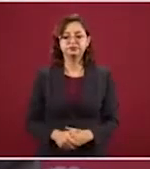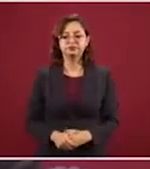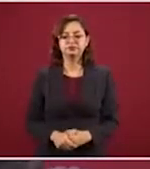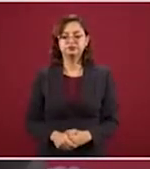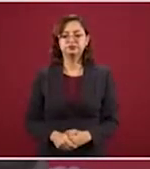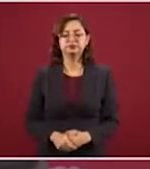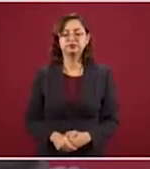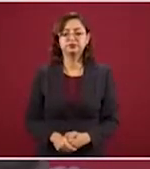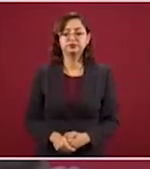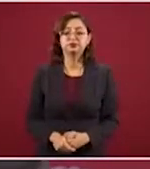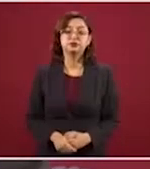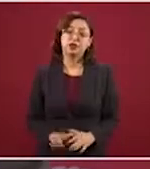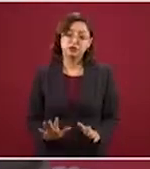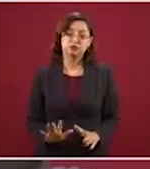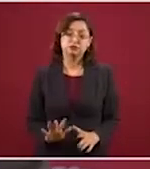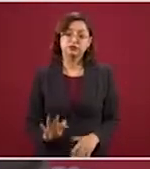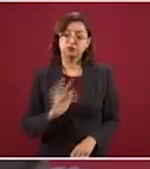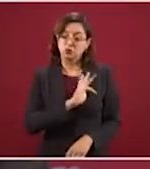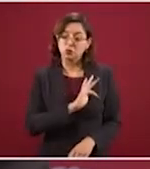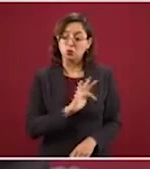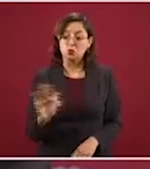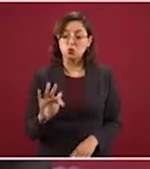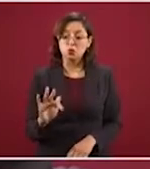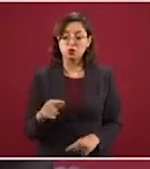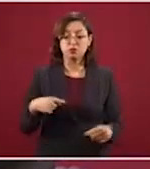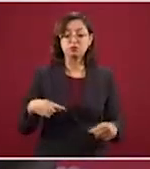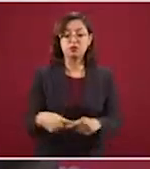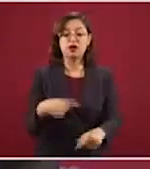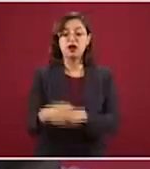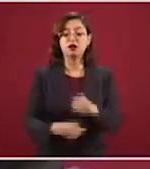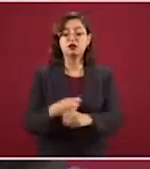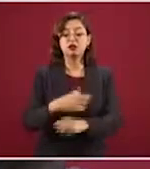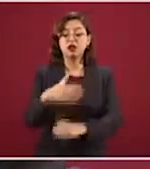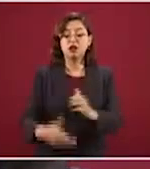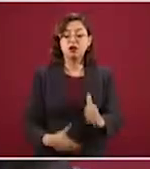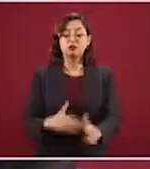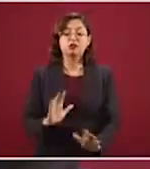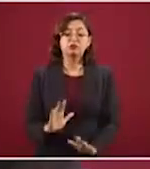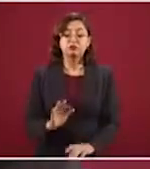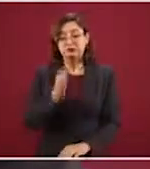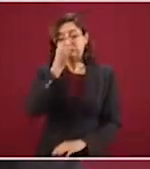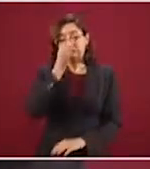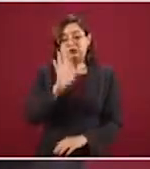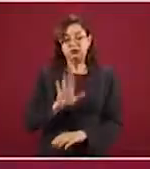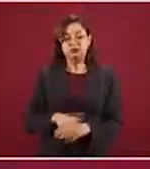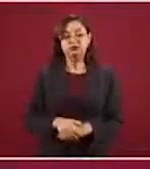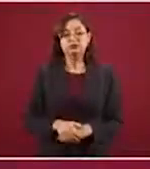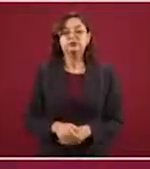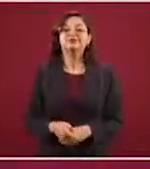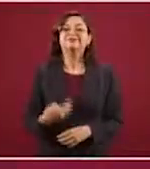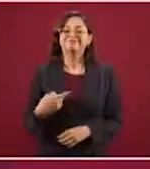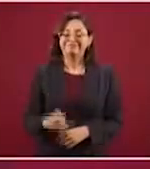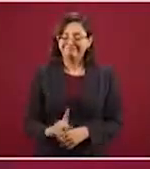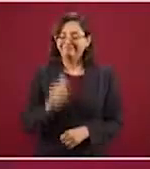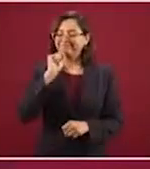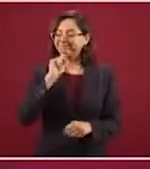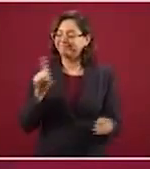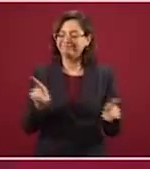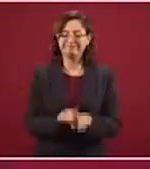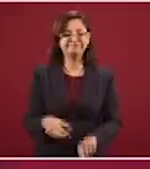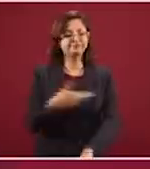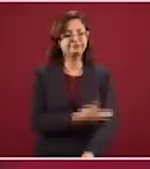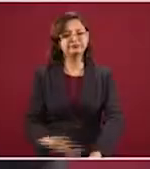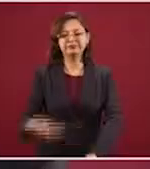Si podemos, sí, antes de que finalice el año. Pero también hay que hacer